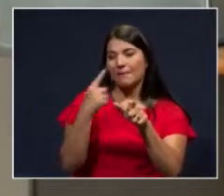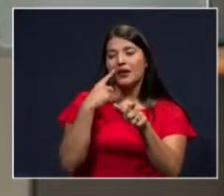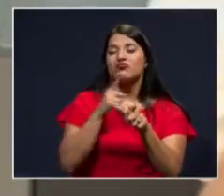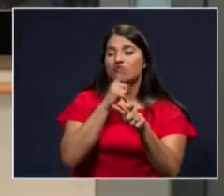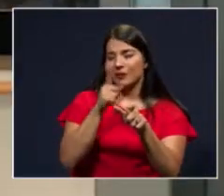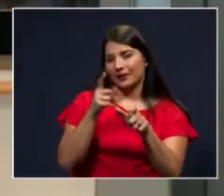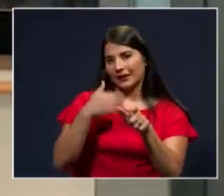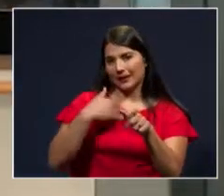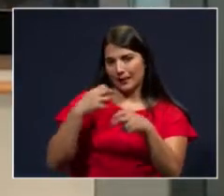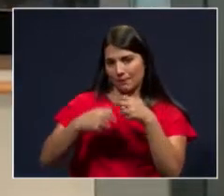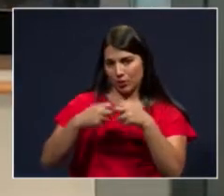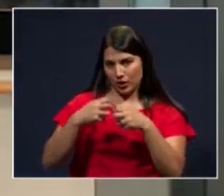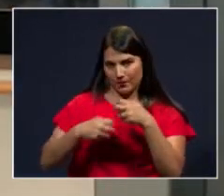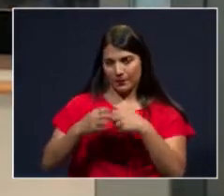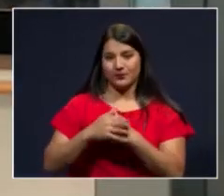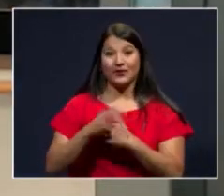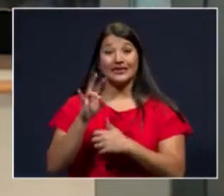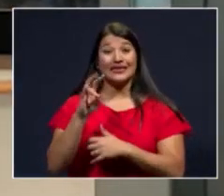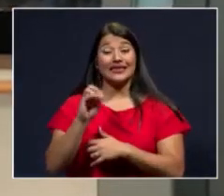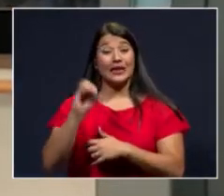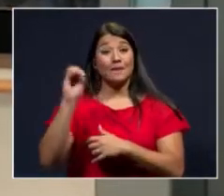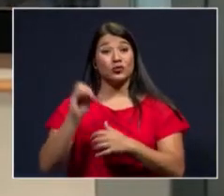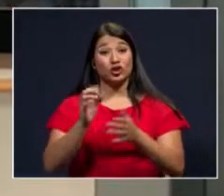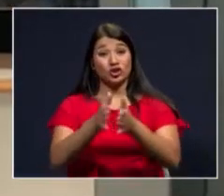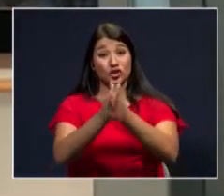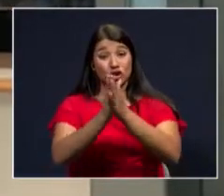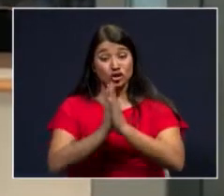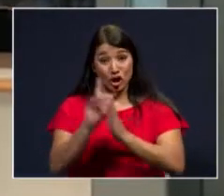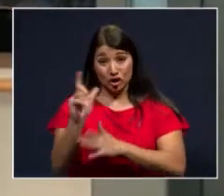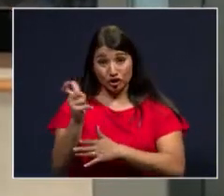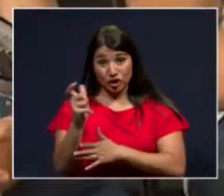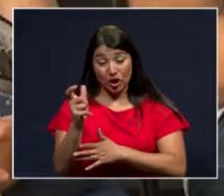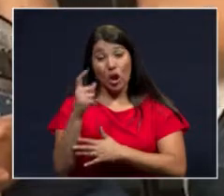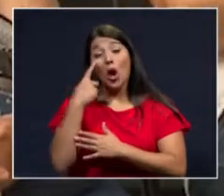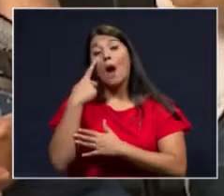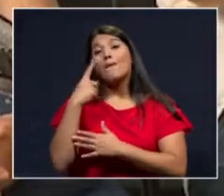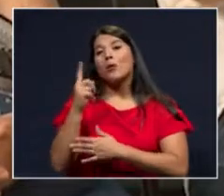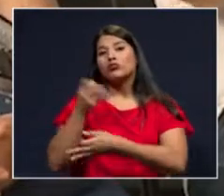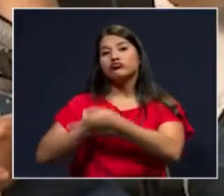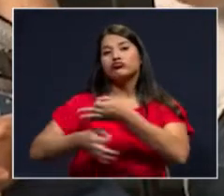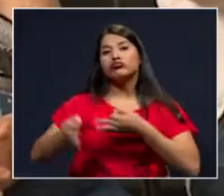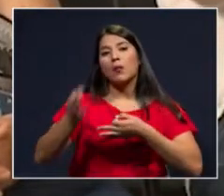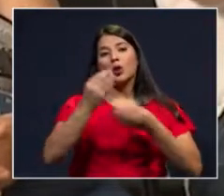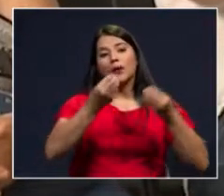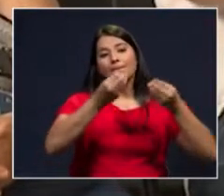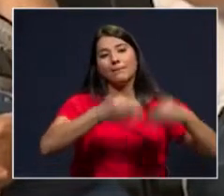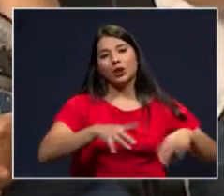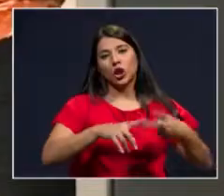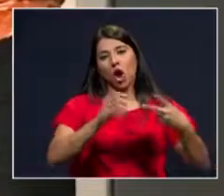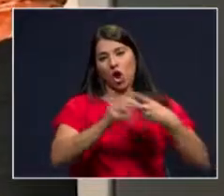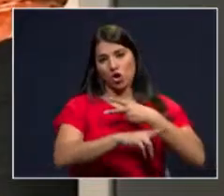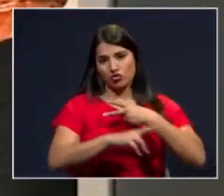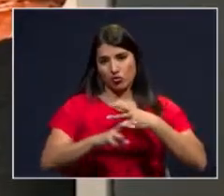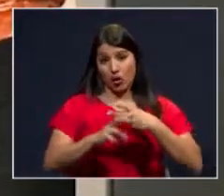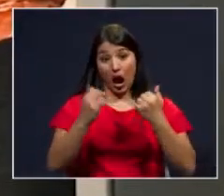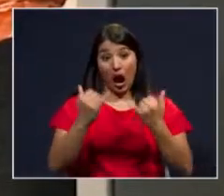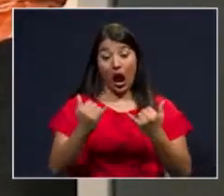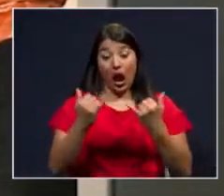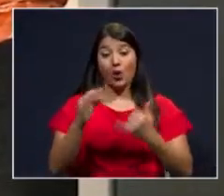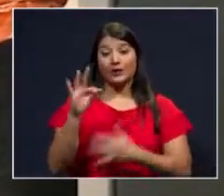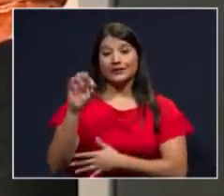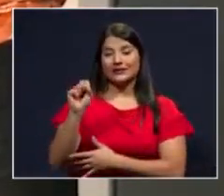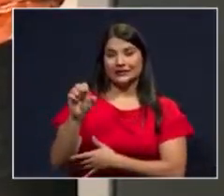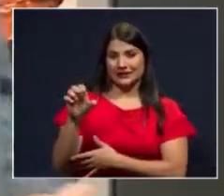un problema. El 70% de las solicitudes de cédula obedecen a reposiciones por extravío o robo. Actualmente, el Tribunal Supremo